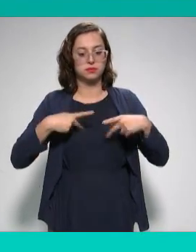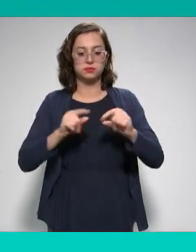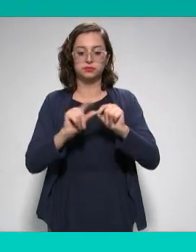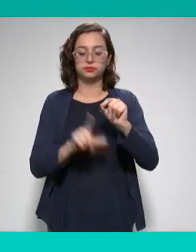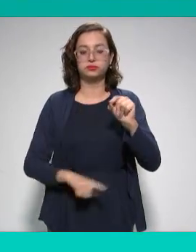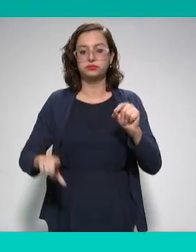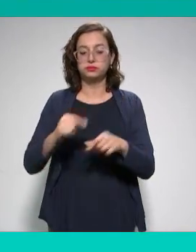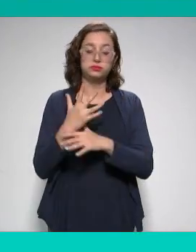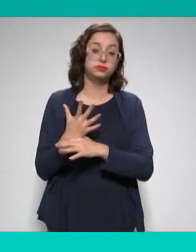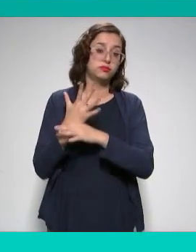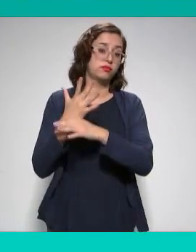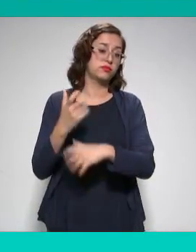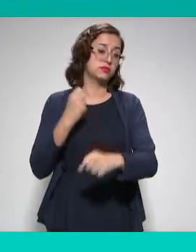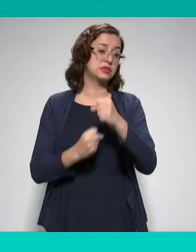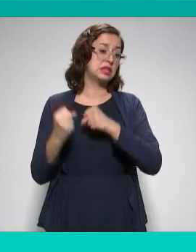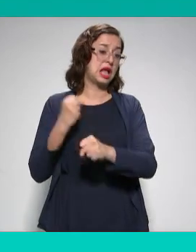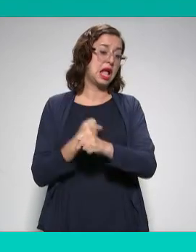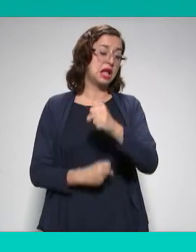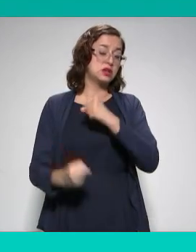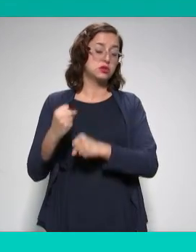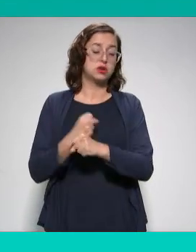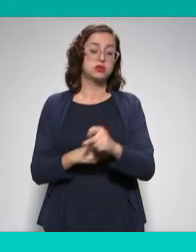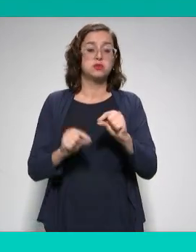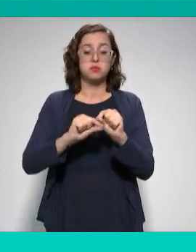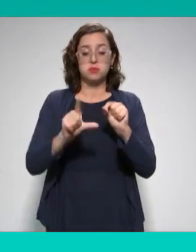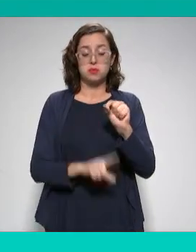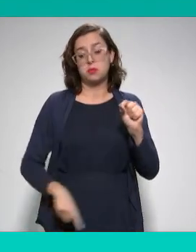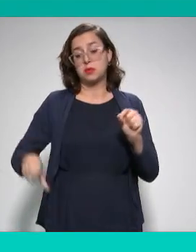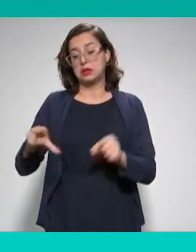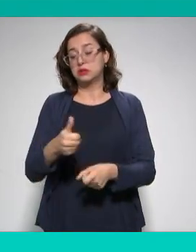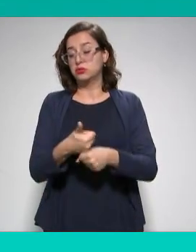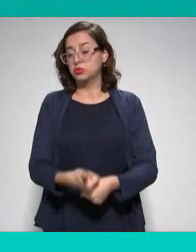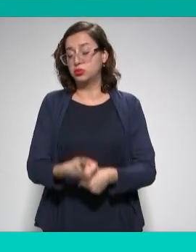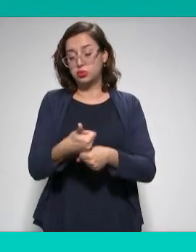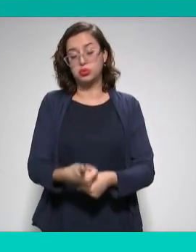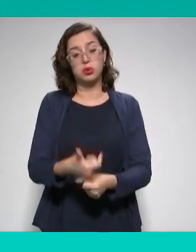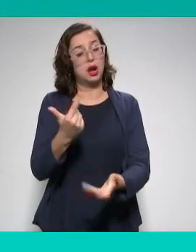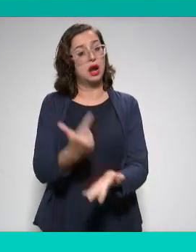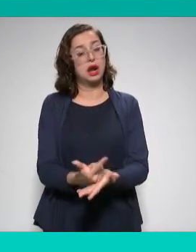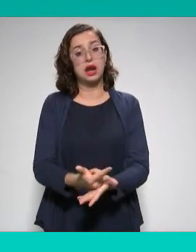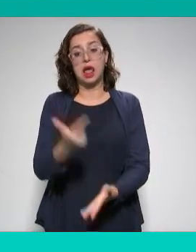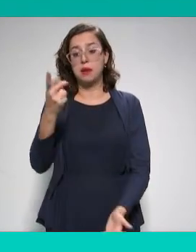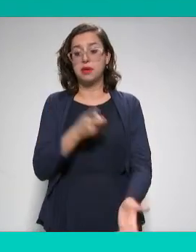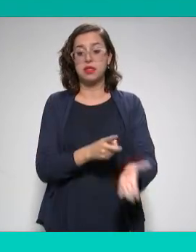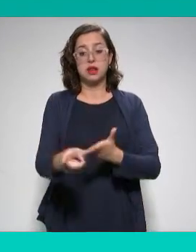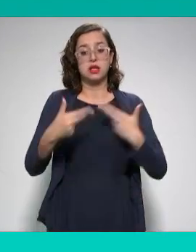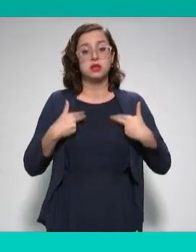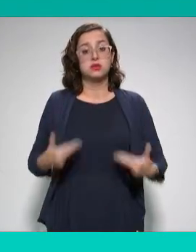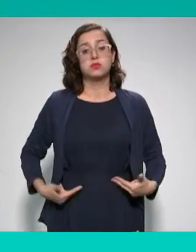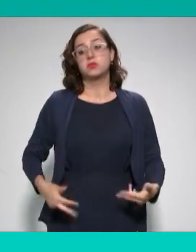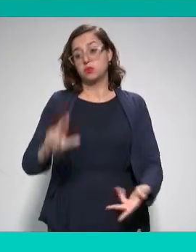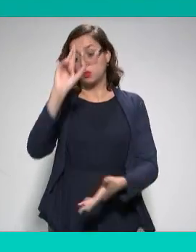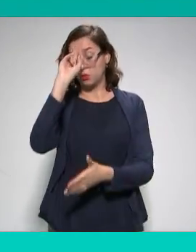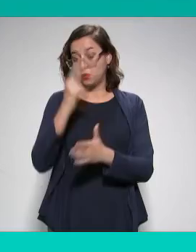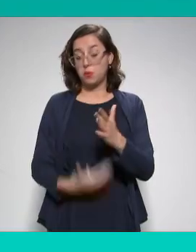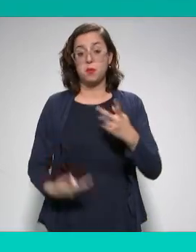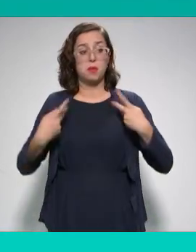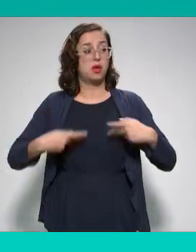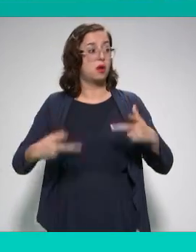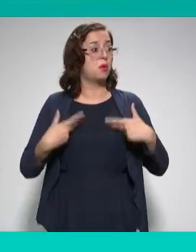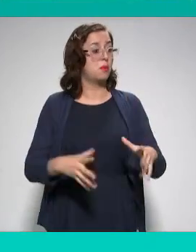señalado que desde hace años se vive en méxico una crisis en materia de derechos humanos y desaparición de personas